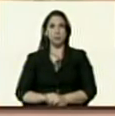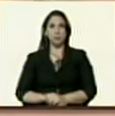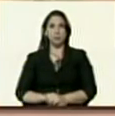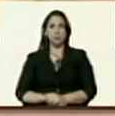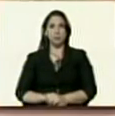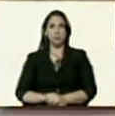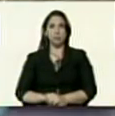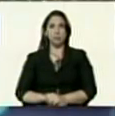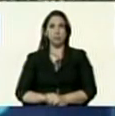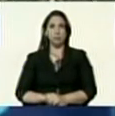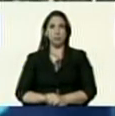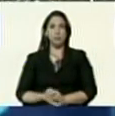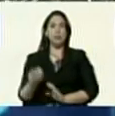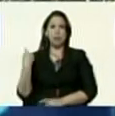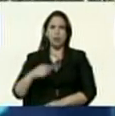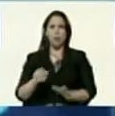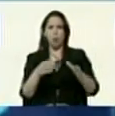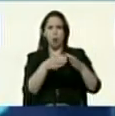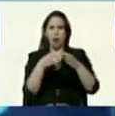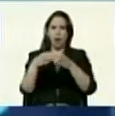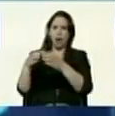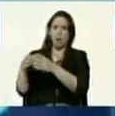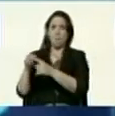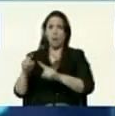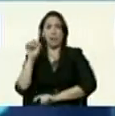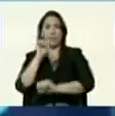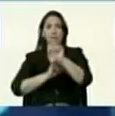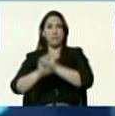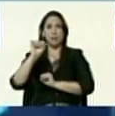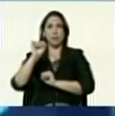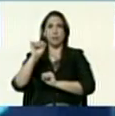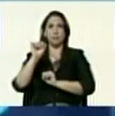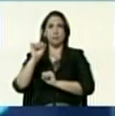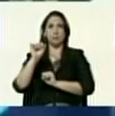tenemos el equipamiento para una defensa